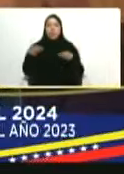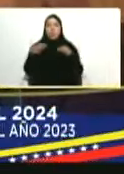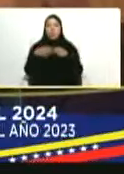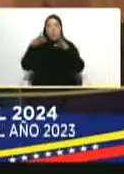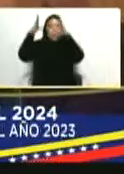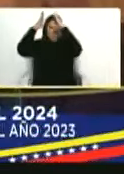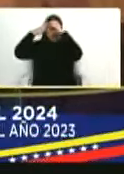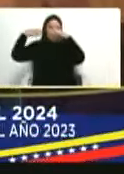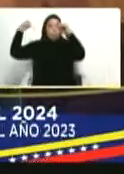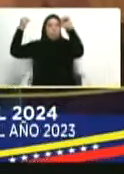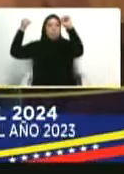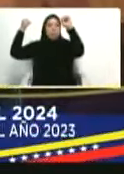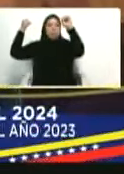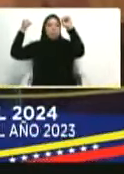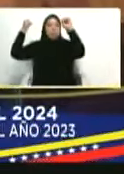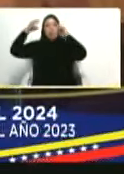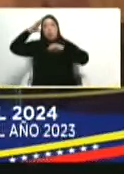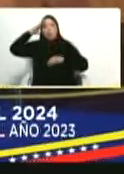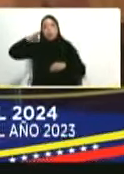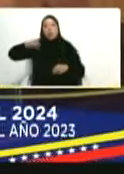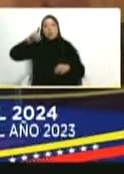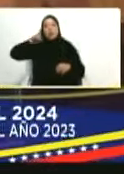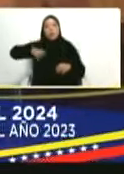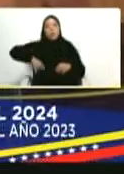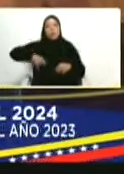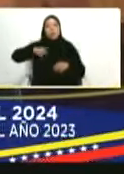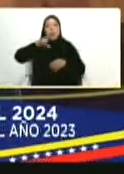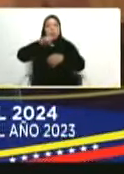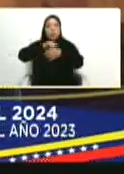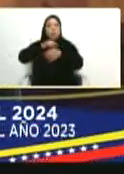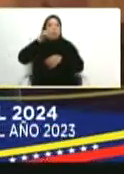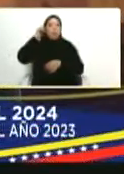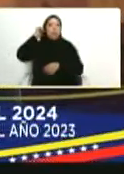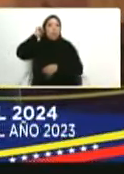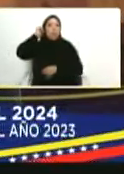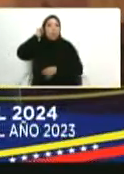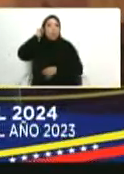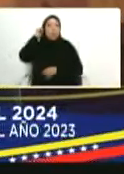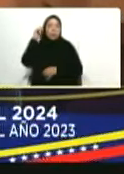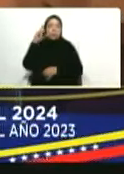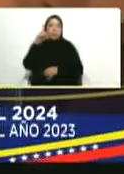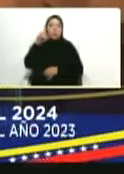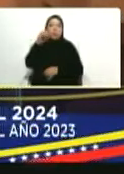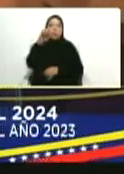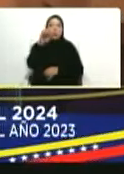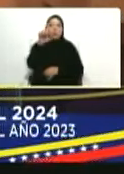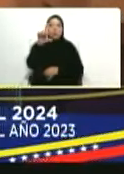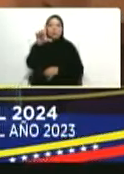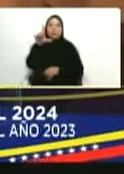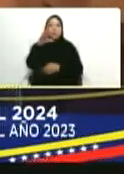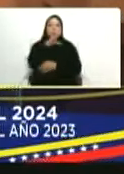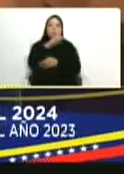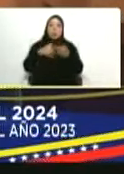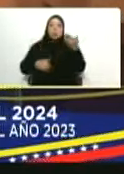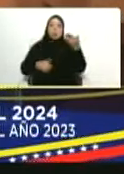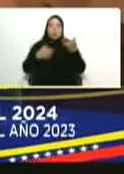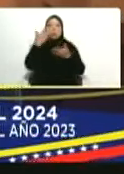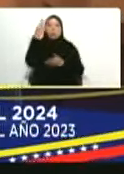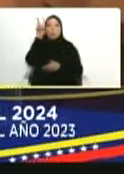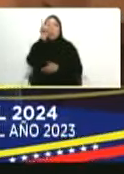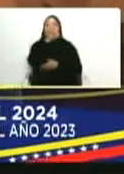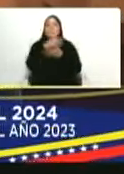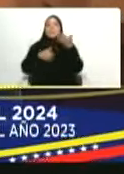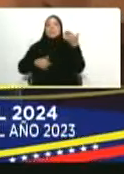Diplomático, un saludo también para la doctora Delcy Eloína Rodríguez, Vicepresidenta